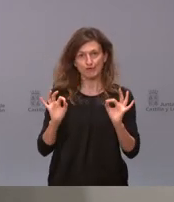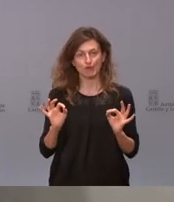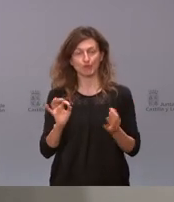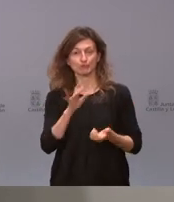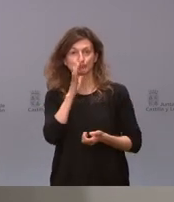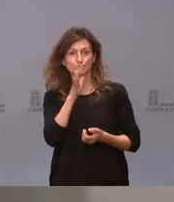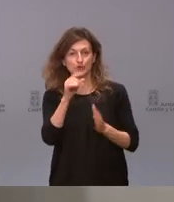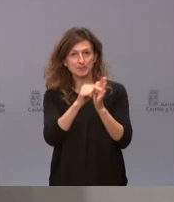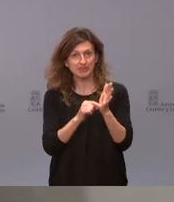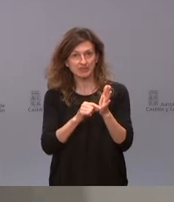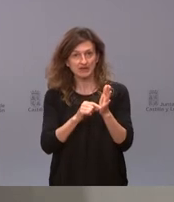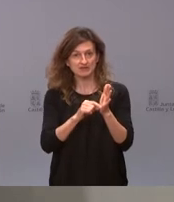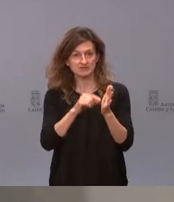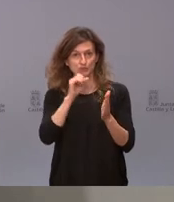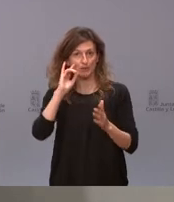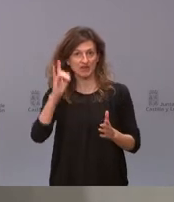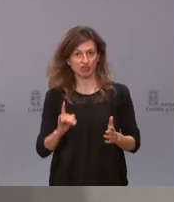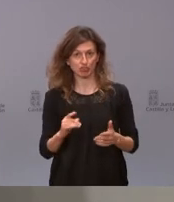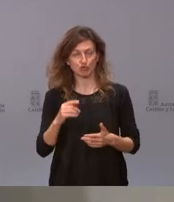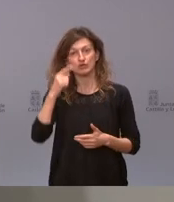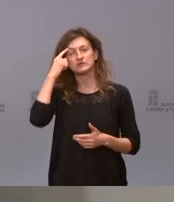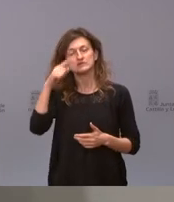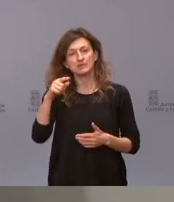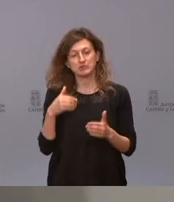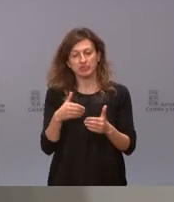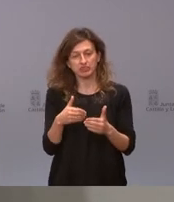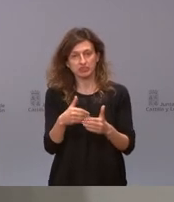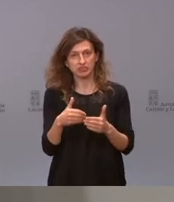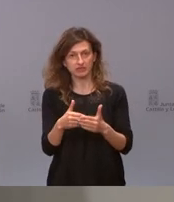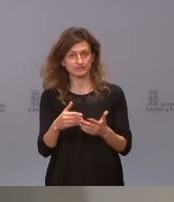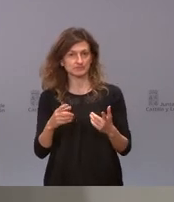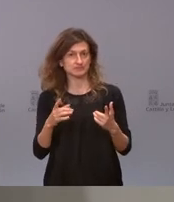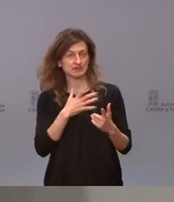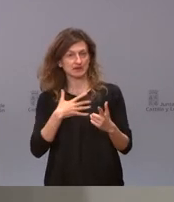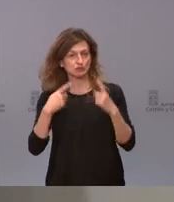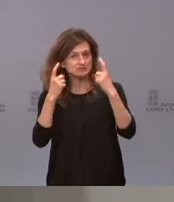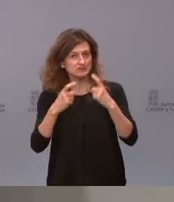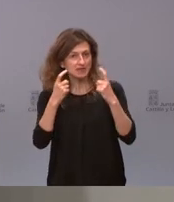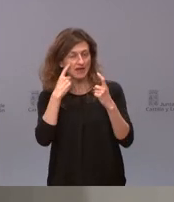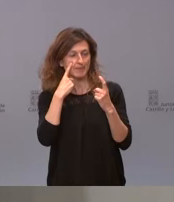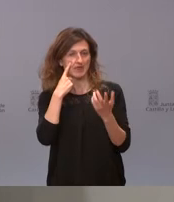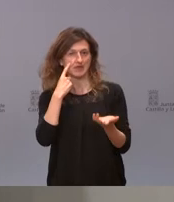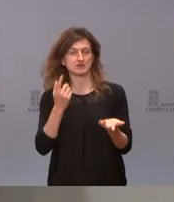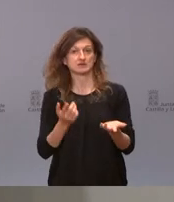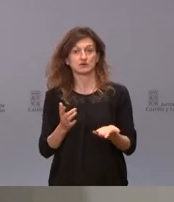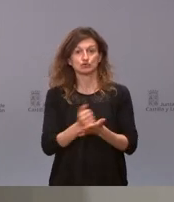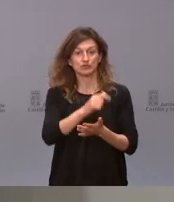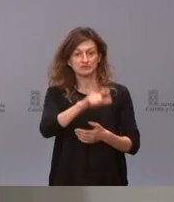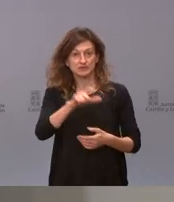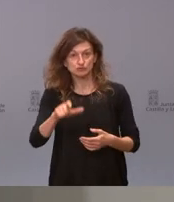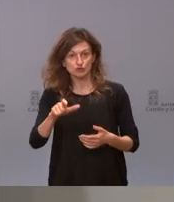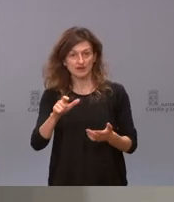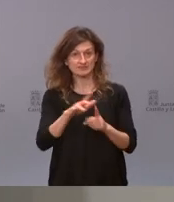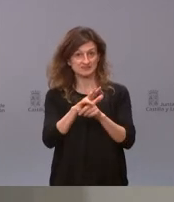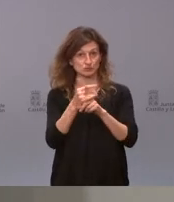las medidas que tenemos en el bierzo saben que pueden ser a corto plazo que es intentar valorar el que todas las personas que estén en esta